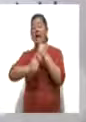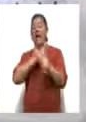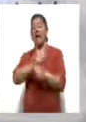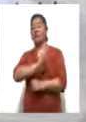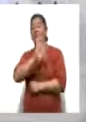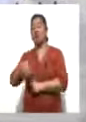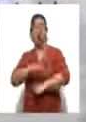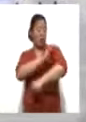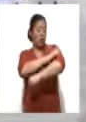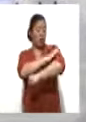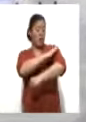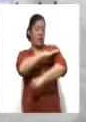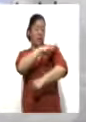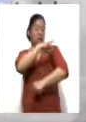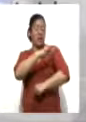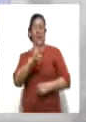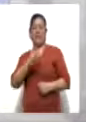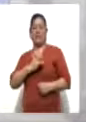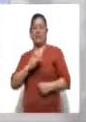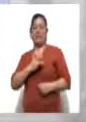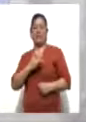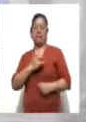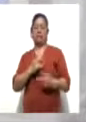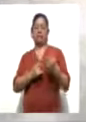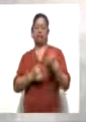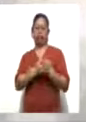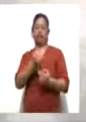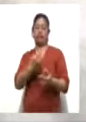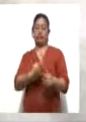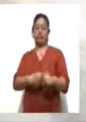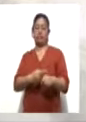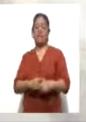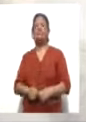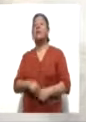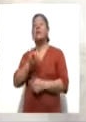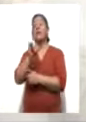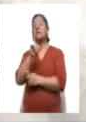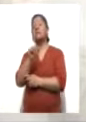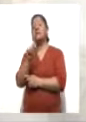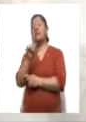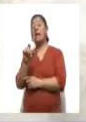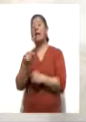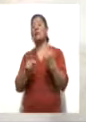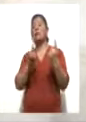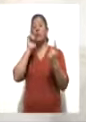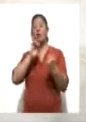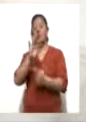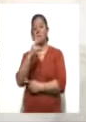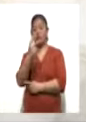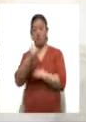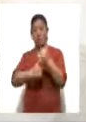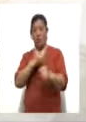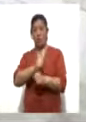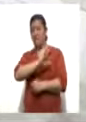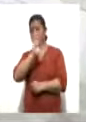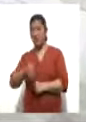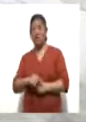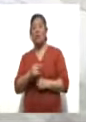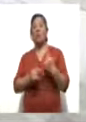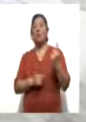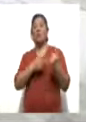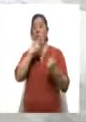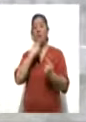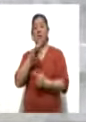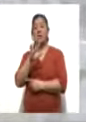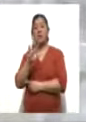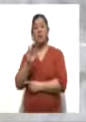arterial sistémica y cardiopatía. En el ISSSTE falleció una mujer de 48 años y un masculino de 91 años, ambos